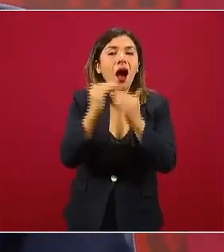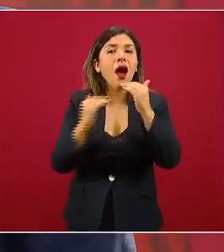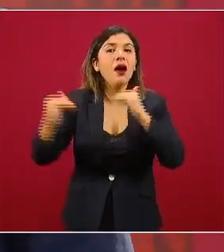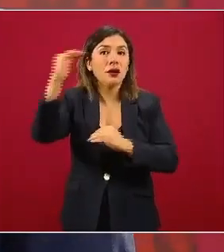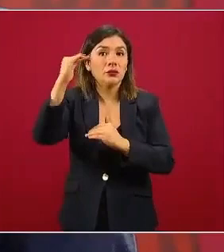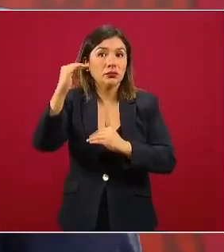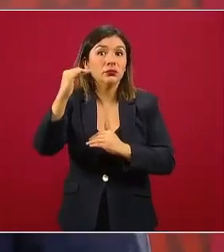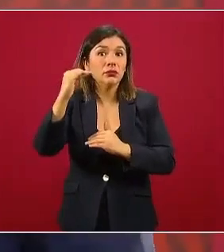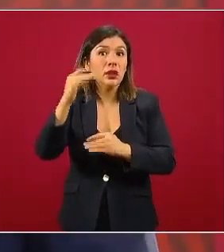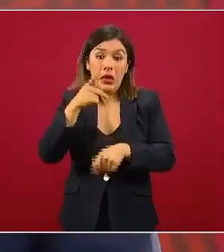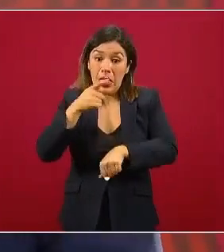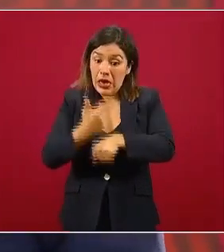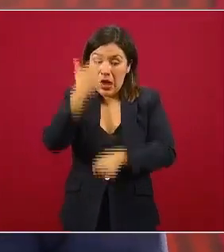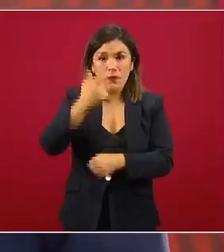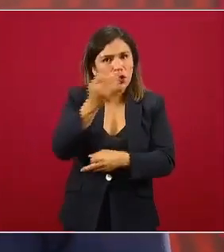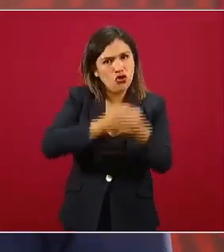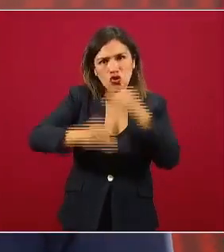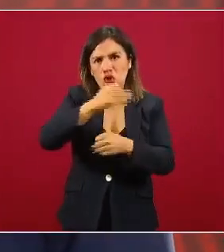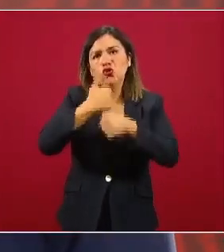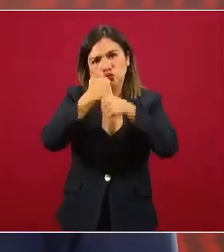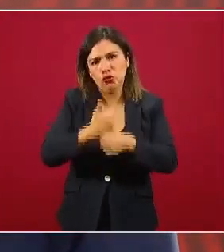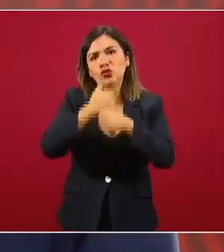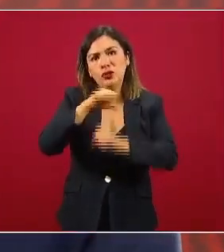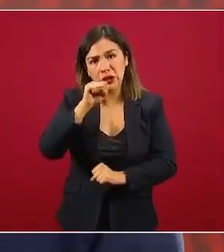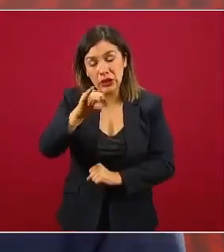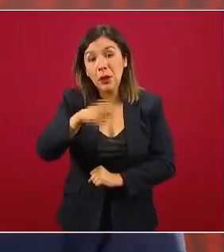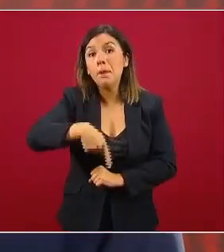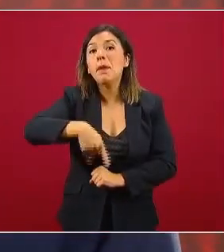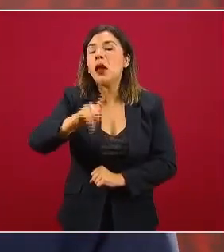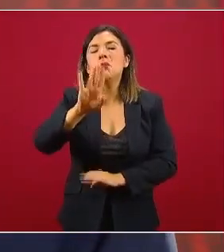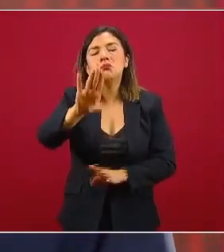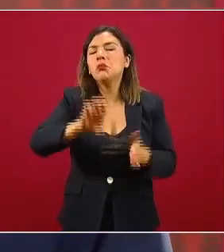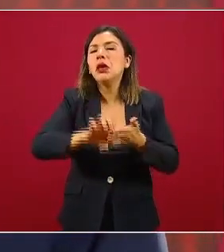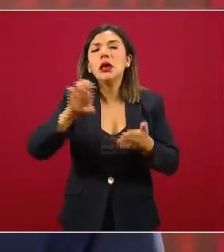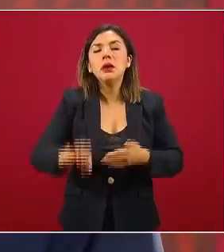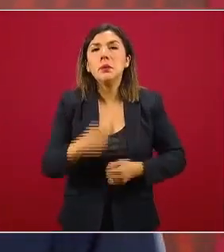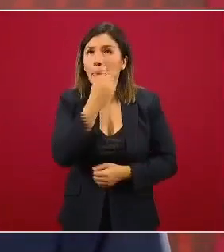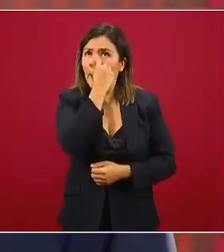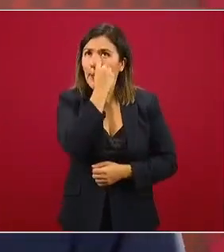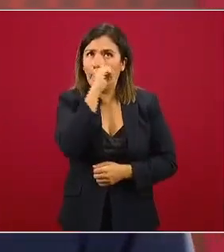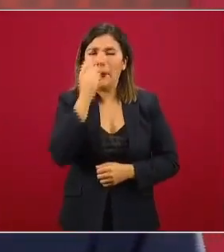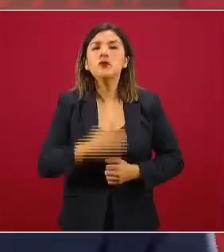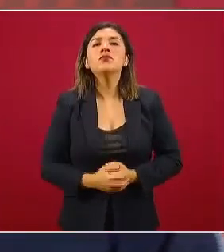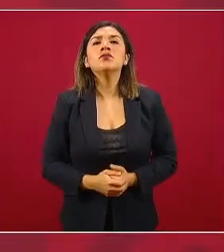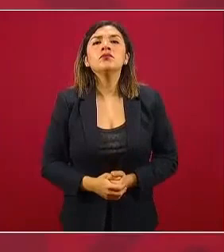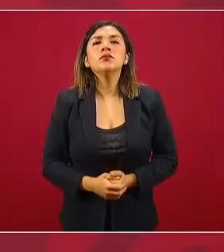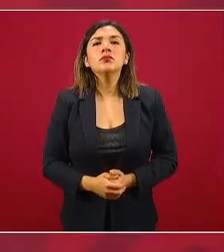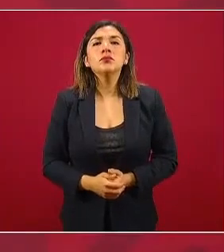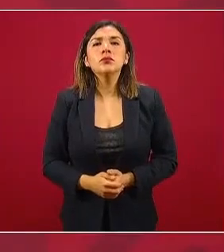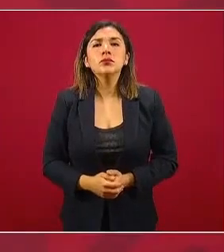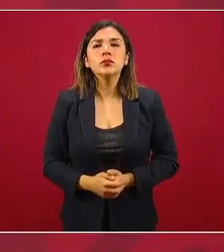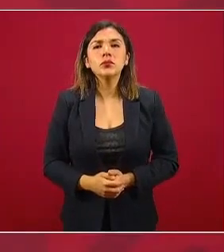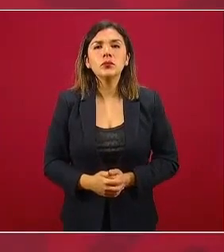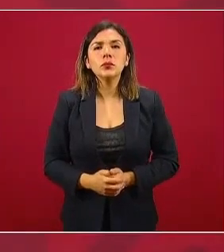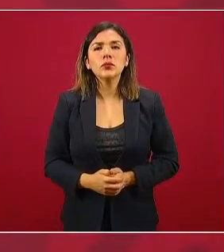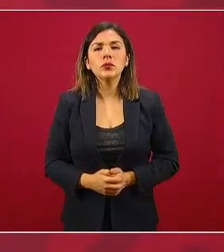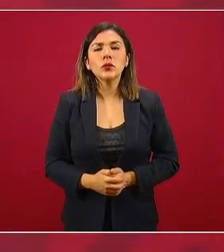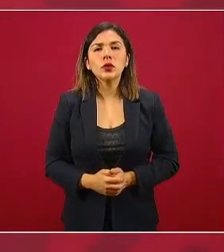Afecta a todos la violencia. Pero, por ejemplo, en delitos